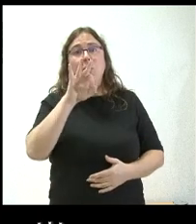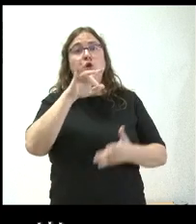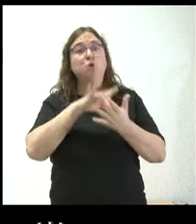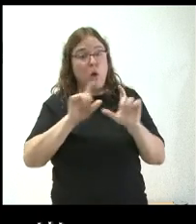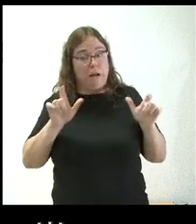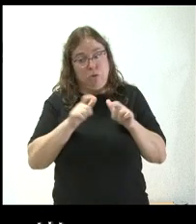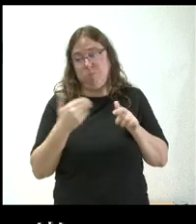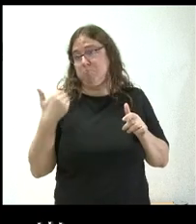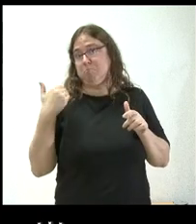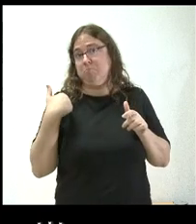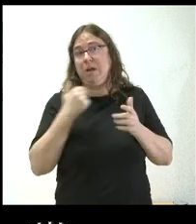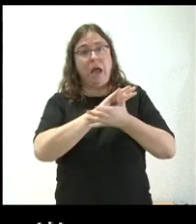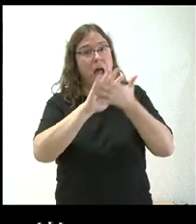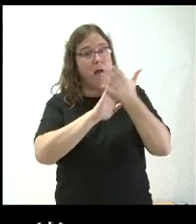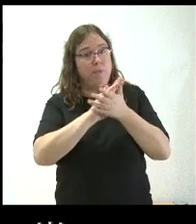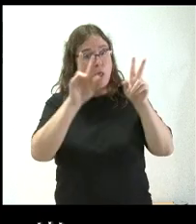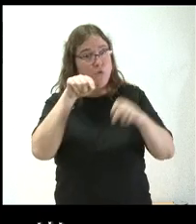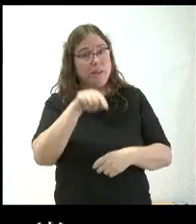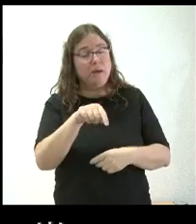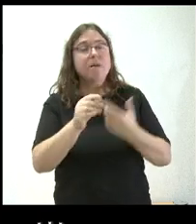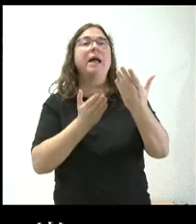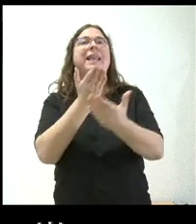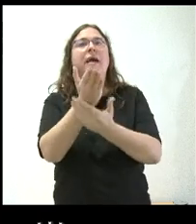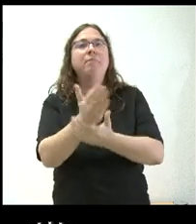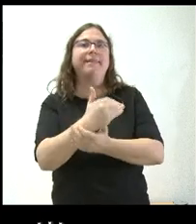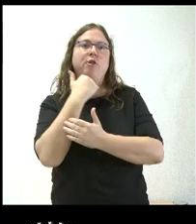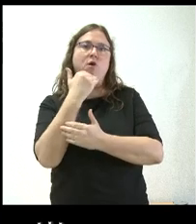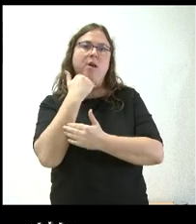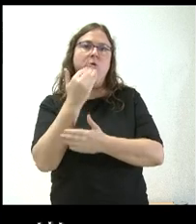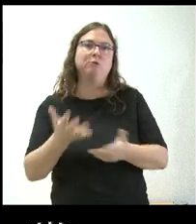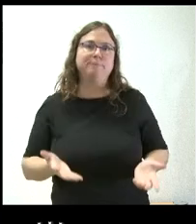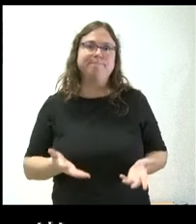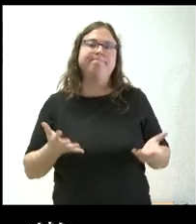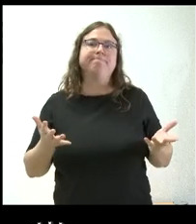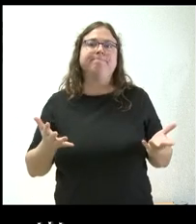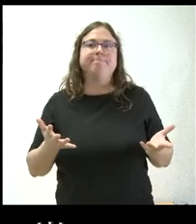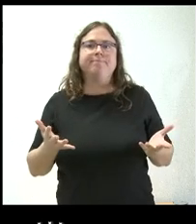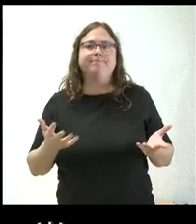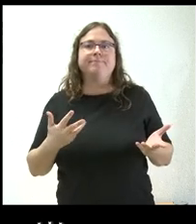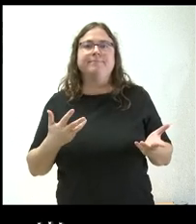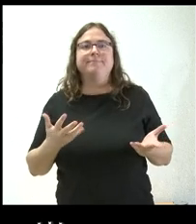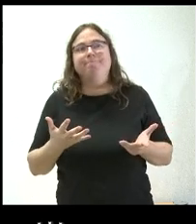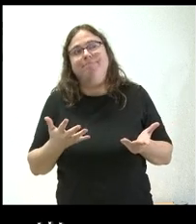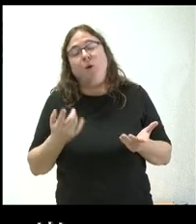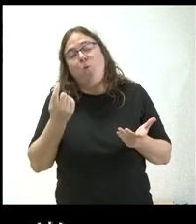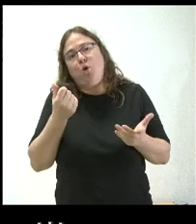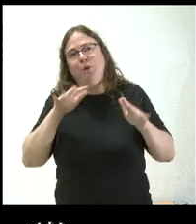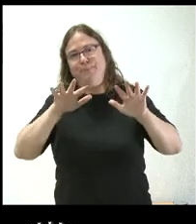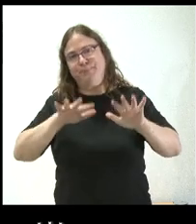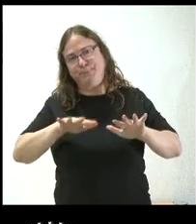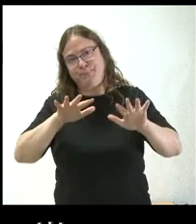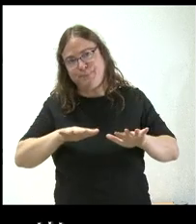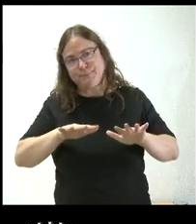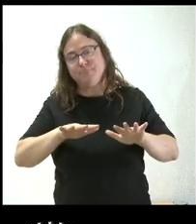acaban de tener han hablado de esa cuestión le han pedido de alguna manera que que apla un poco este